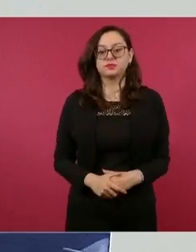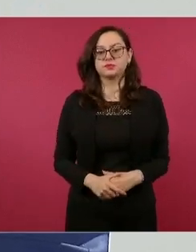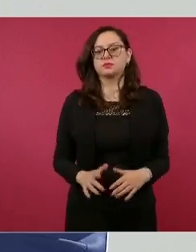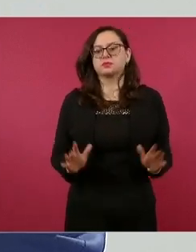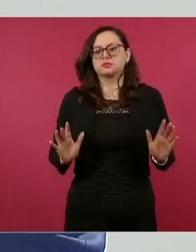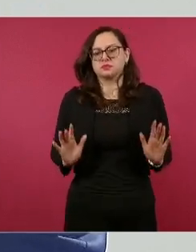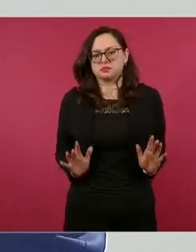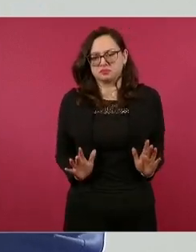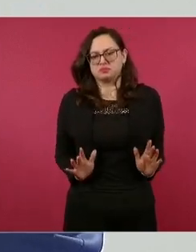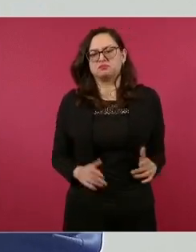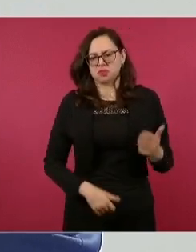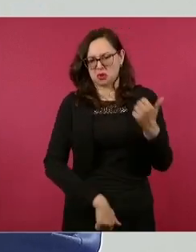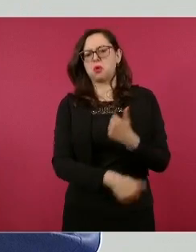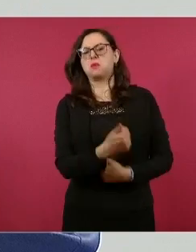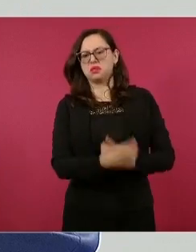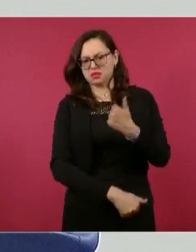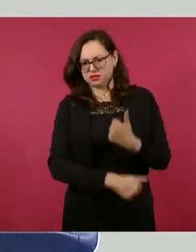verlos como adversarios,